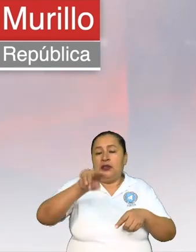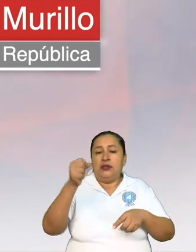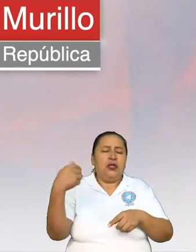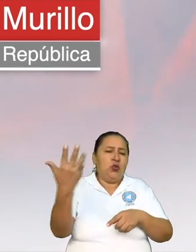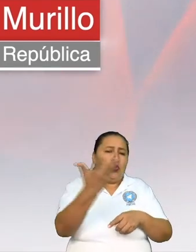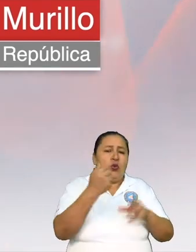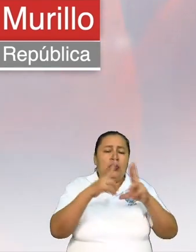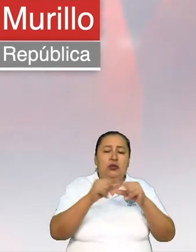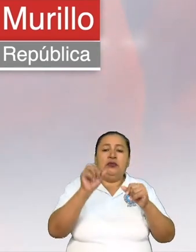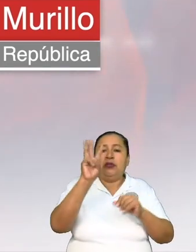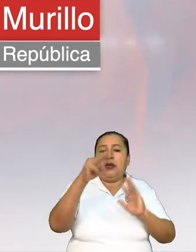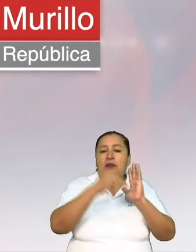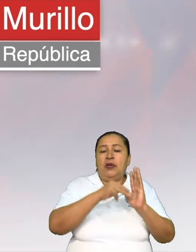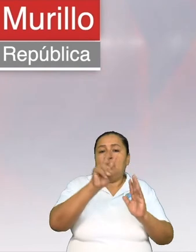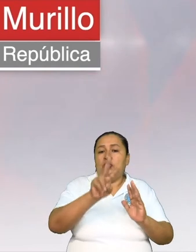el país.